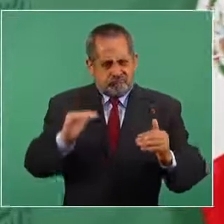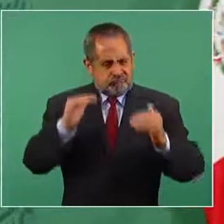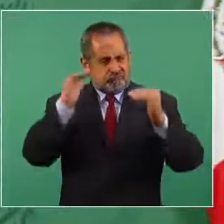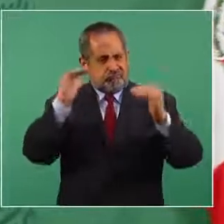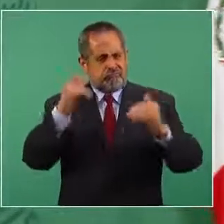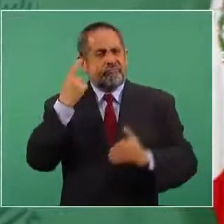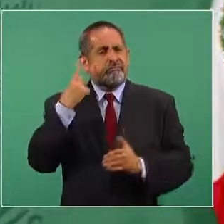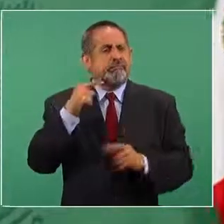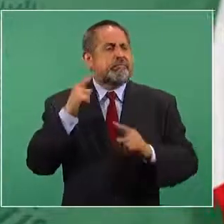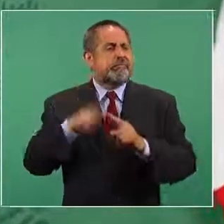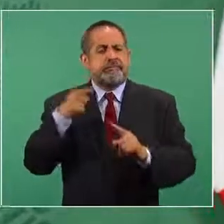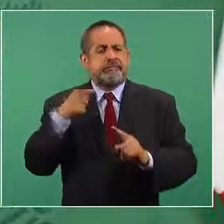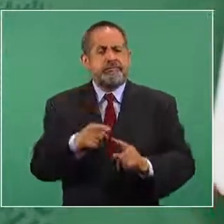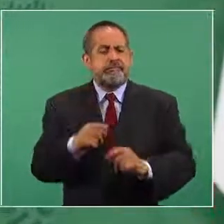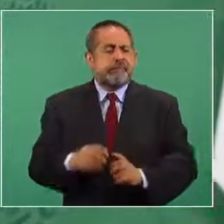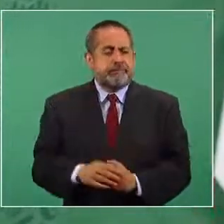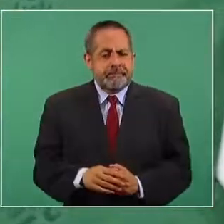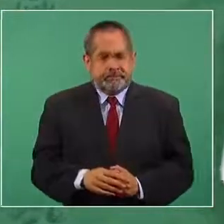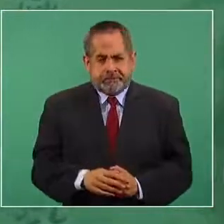para